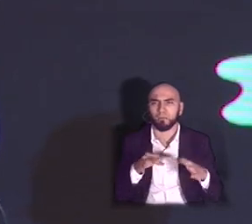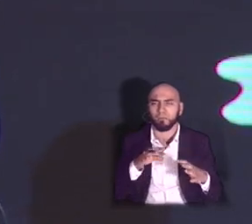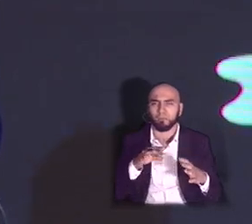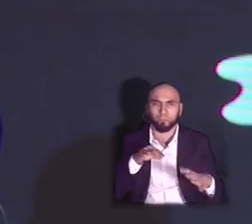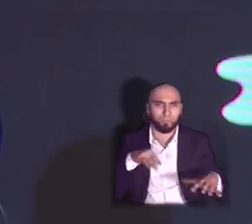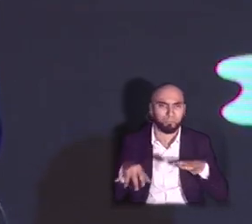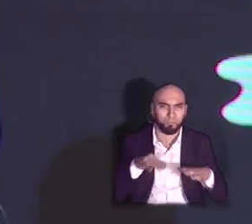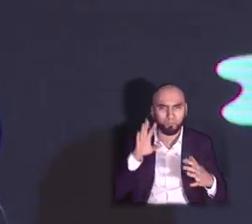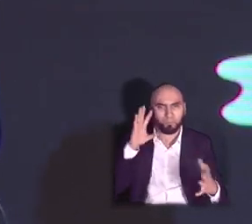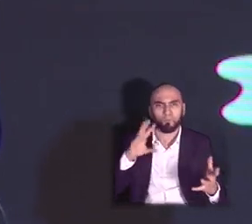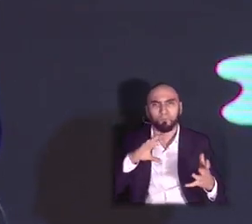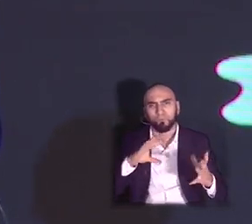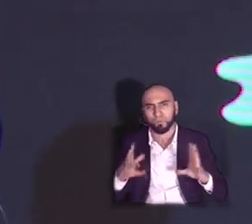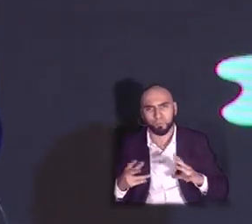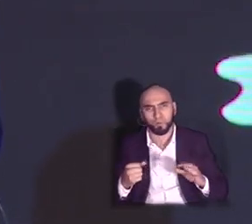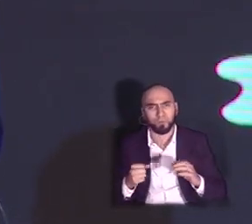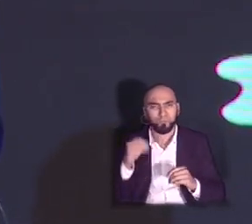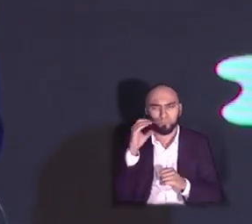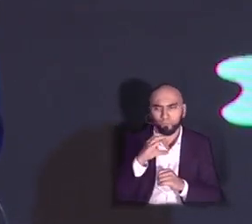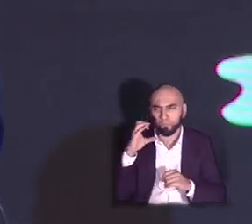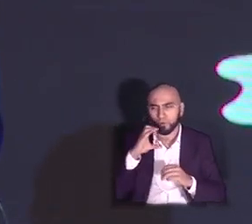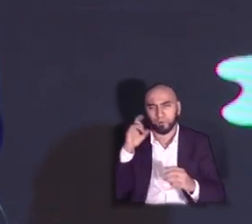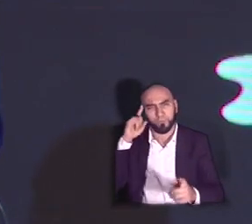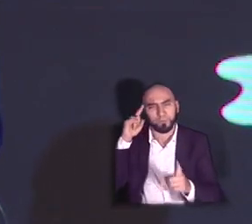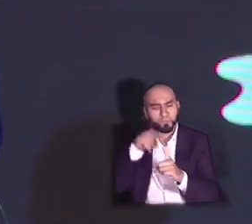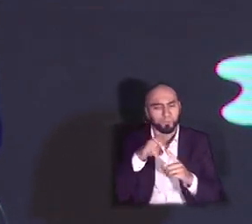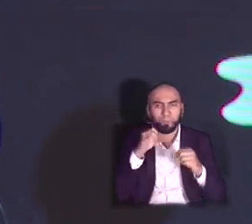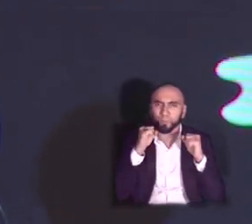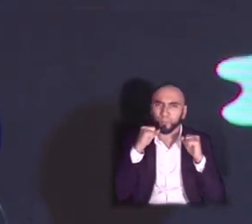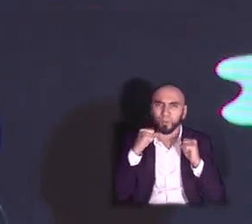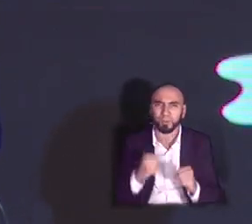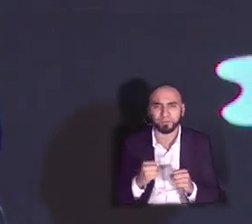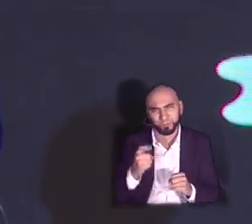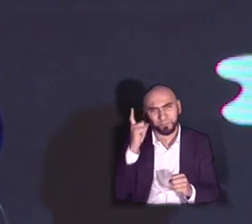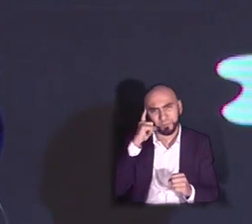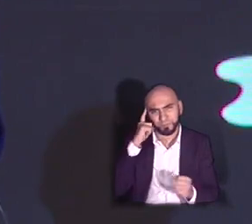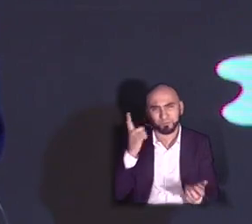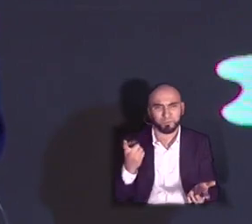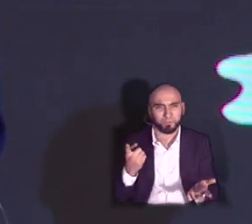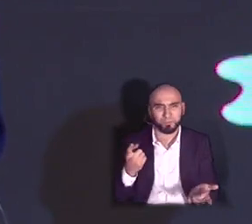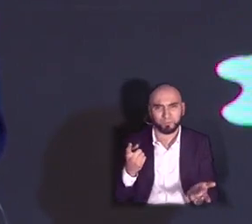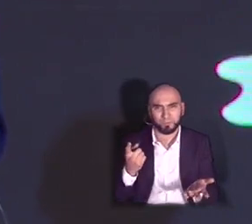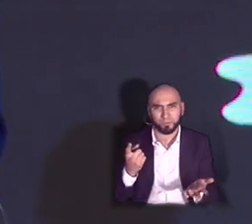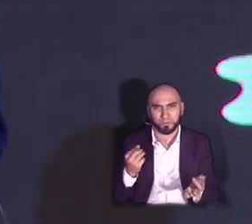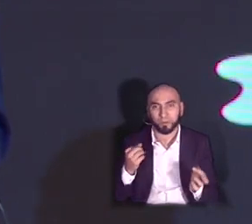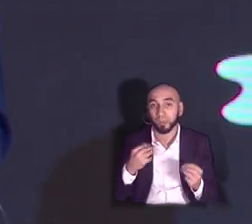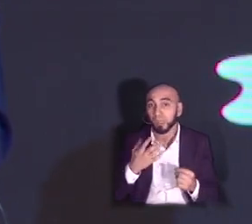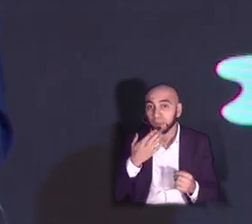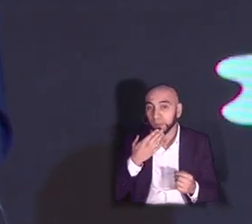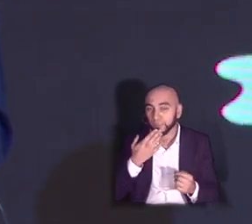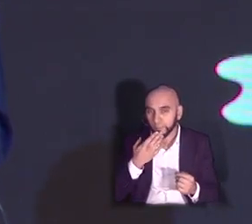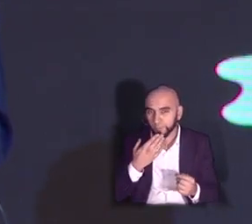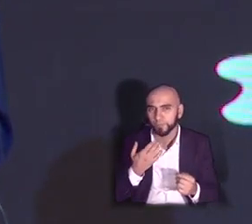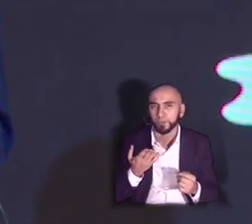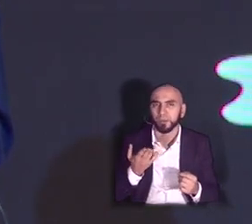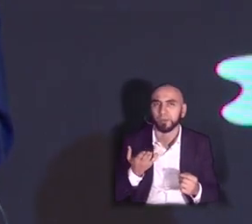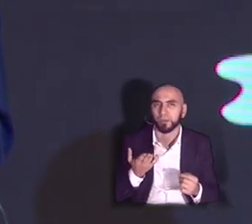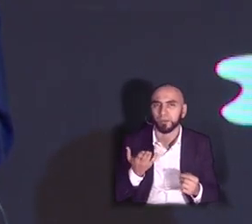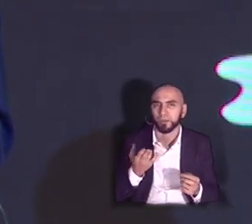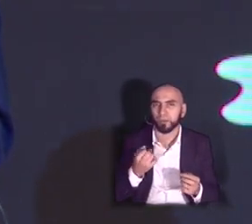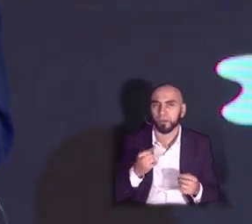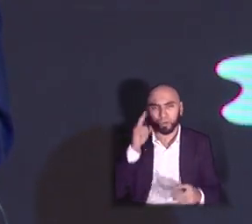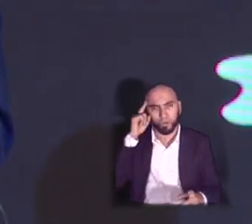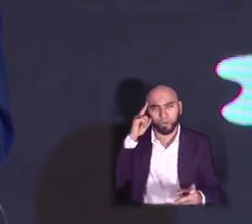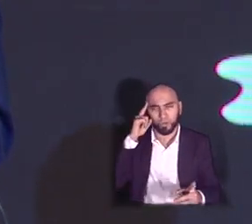estos objetivos próximos pueden ser considerados y pueden ser considerados que cambien el